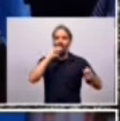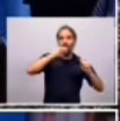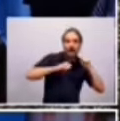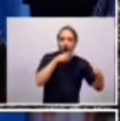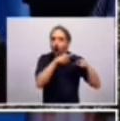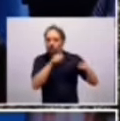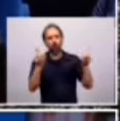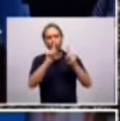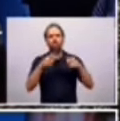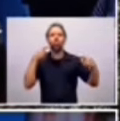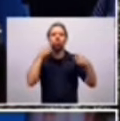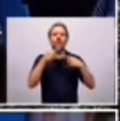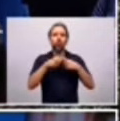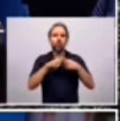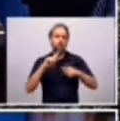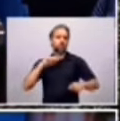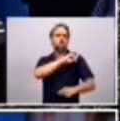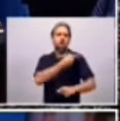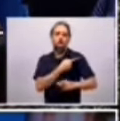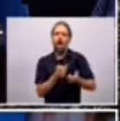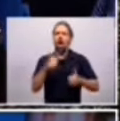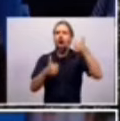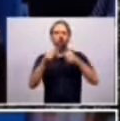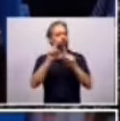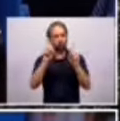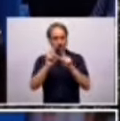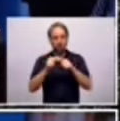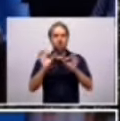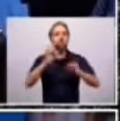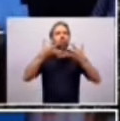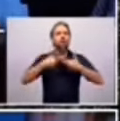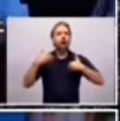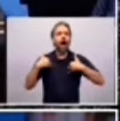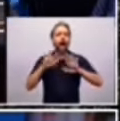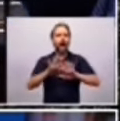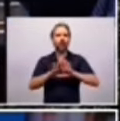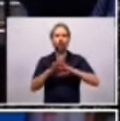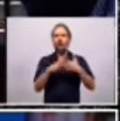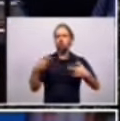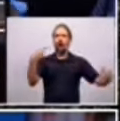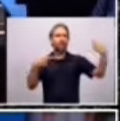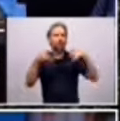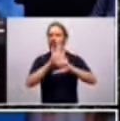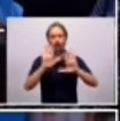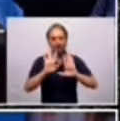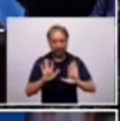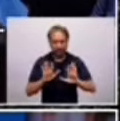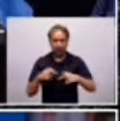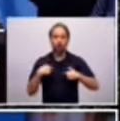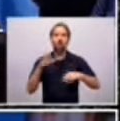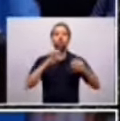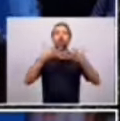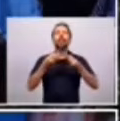mayoría de las estructuras mantuvo, tocó algunas particularmente puramente por lo ideológico. De hecho, metió mucha más gente en el Estado, ¿no? Sí,